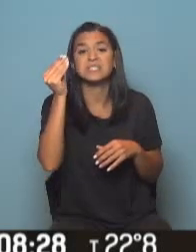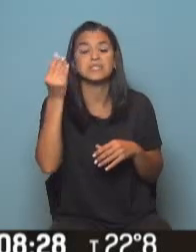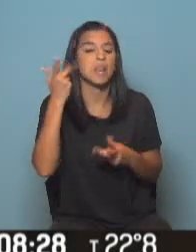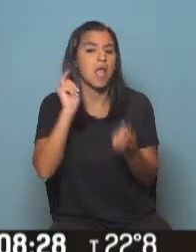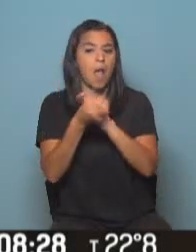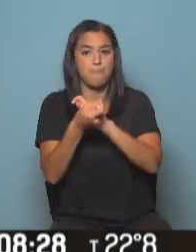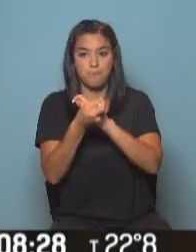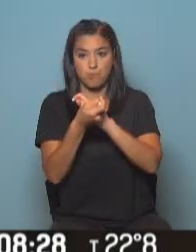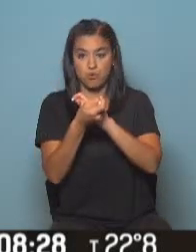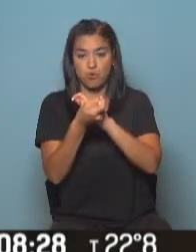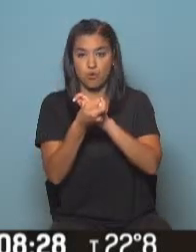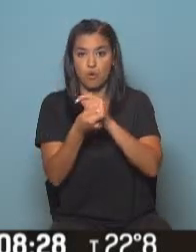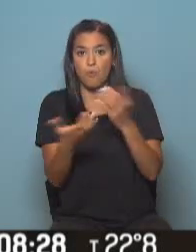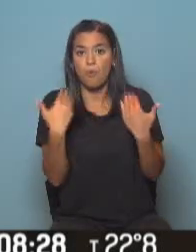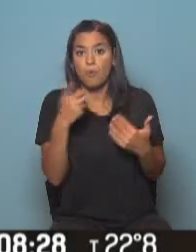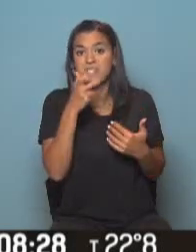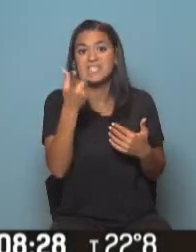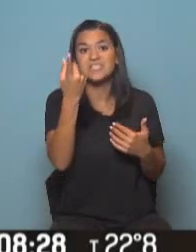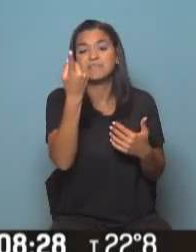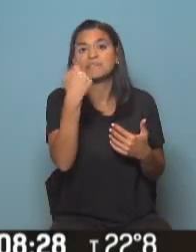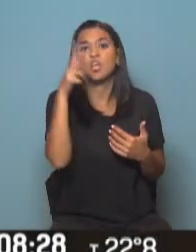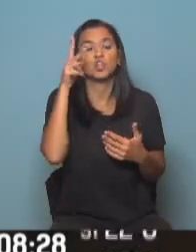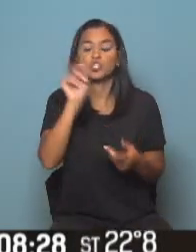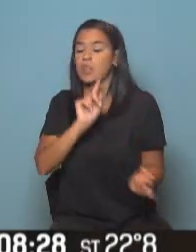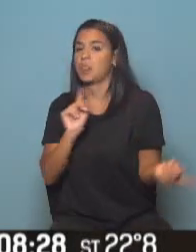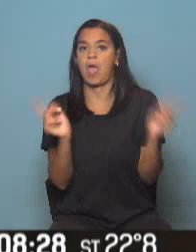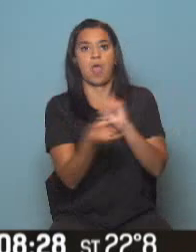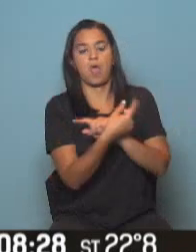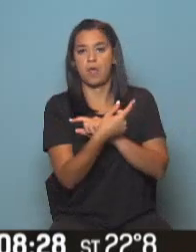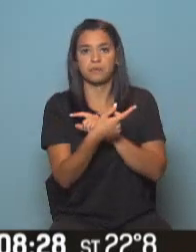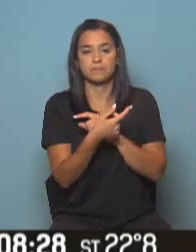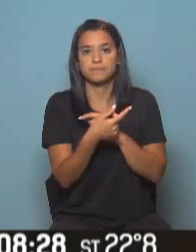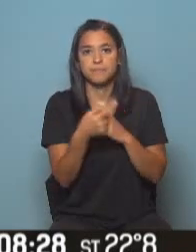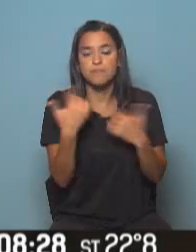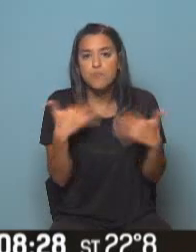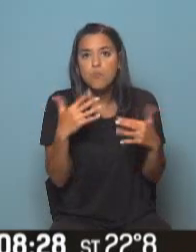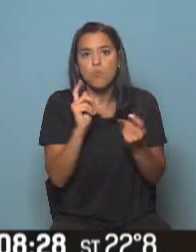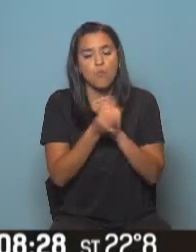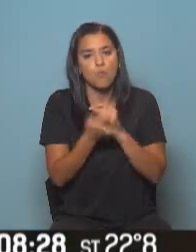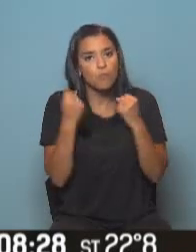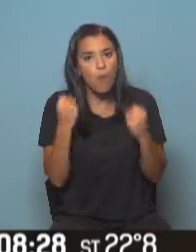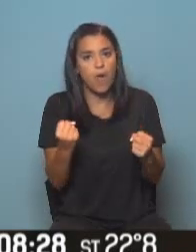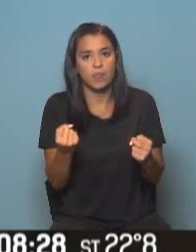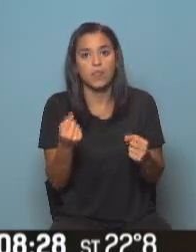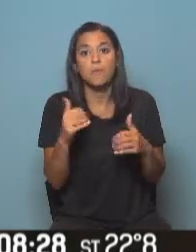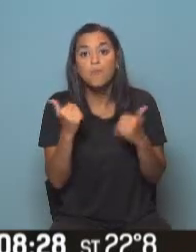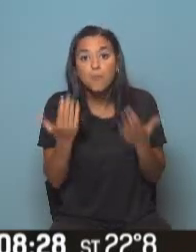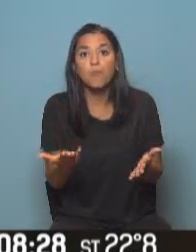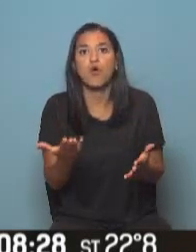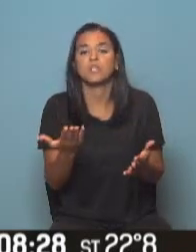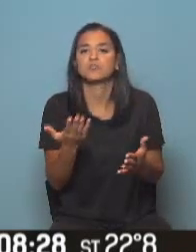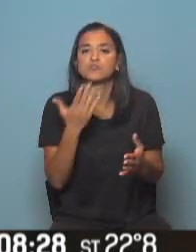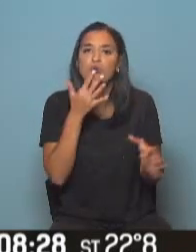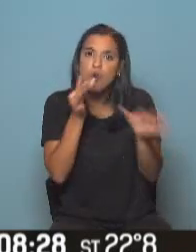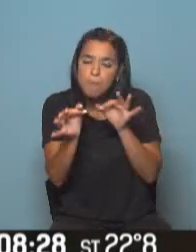cambio que podríamos decir de 180 grados en la línea política y por eso trae tanta tantas conversaciones